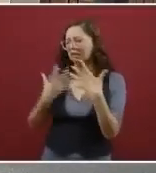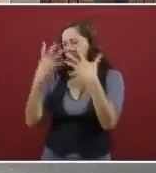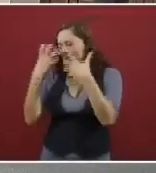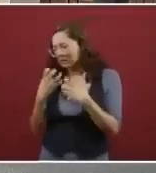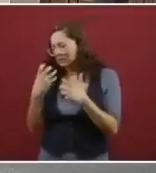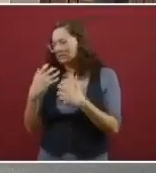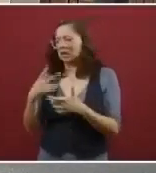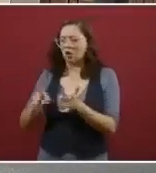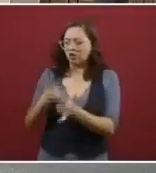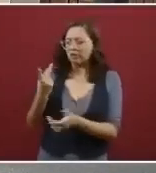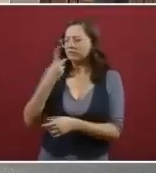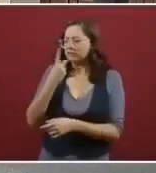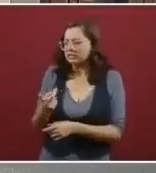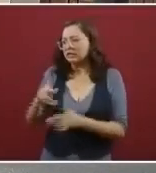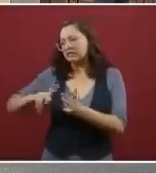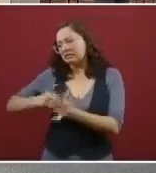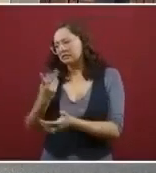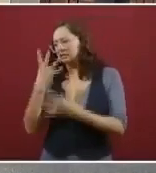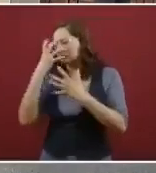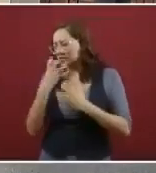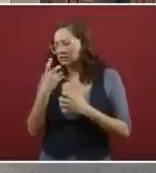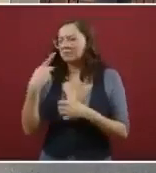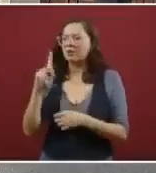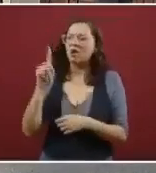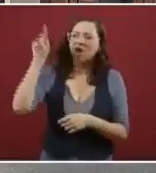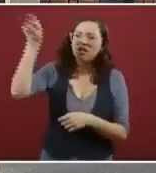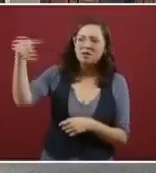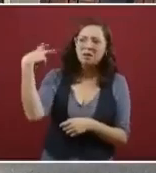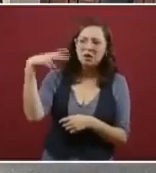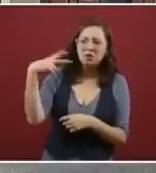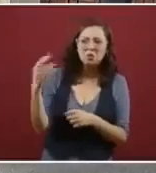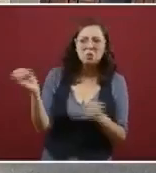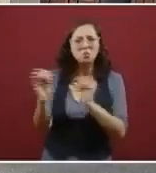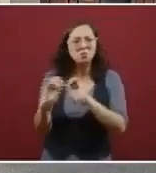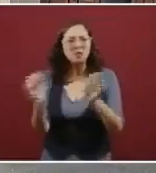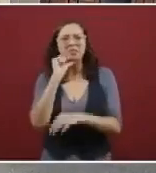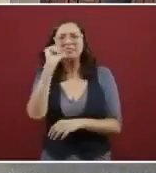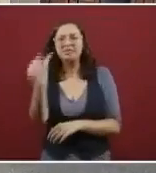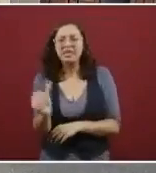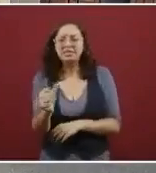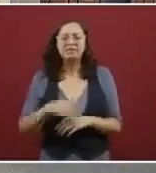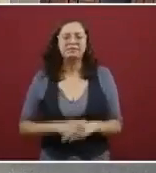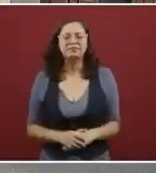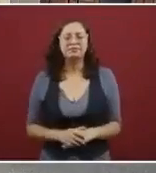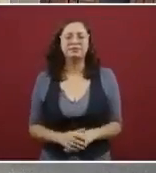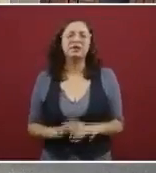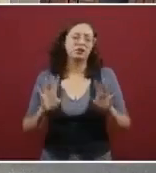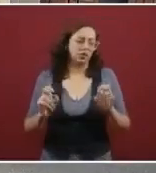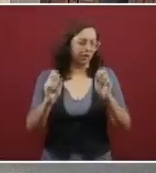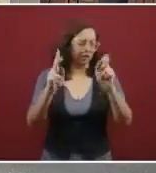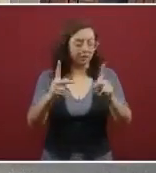el viernes pasado. Bueno, mire, para entendernos bien,